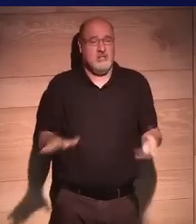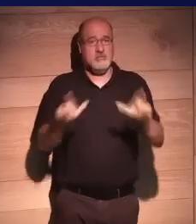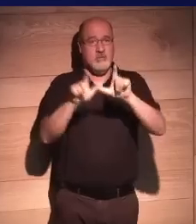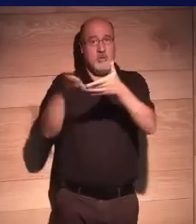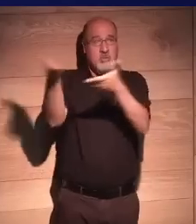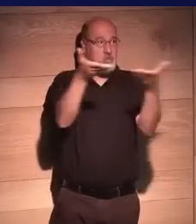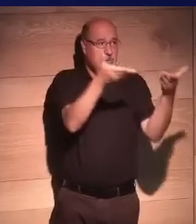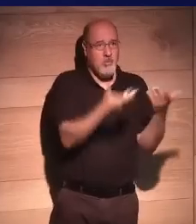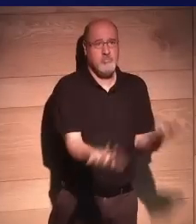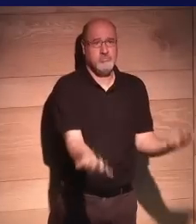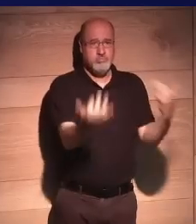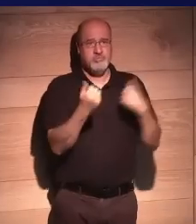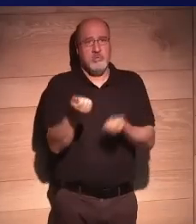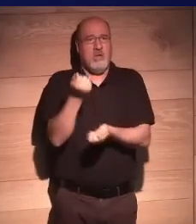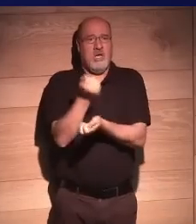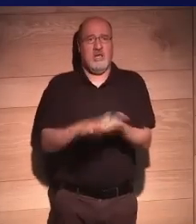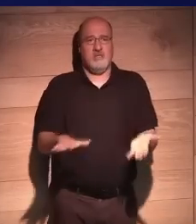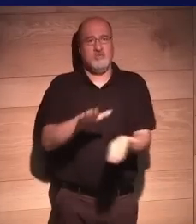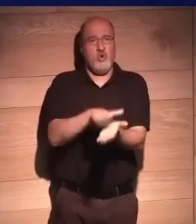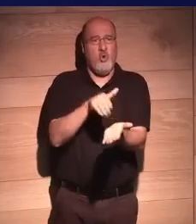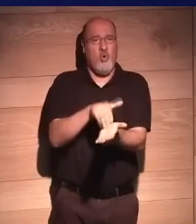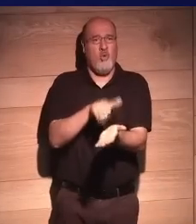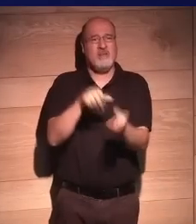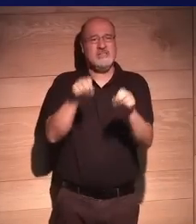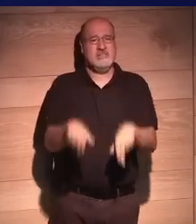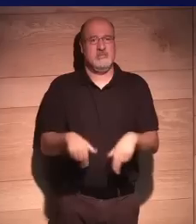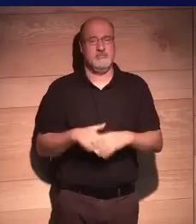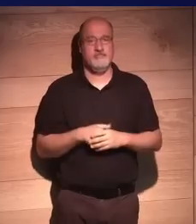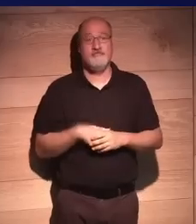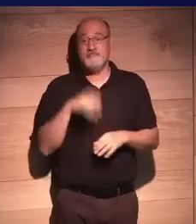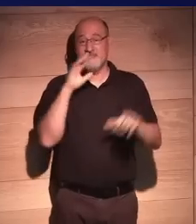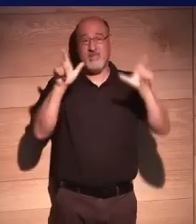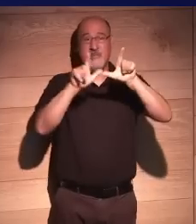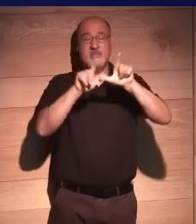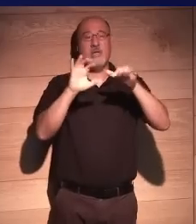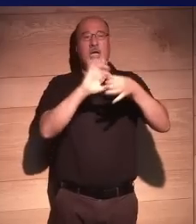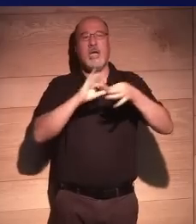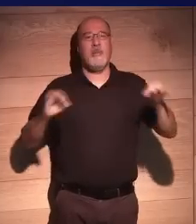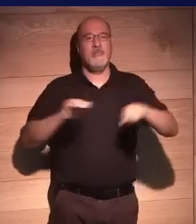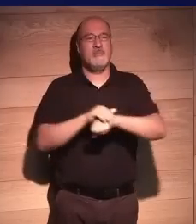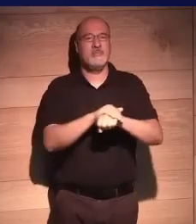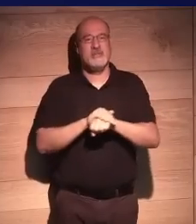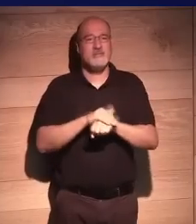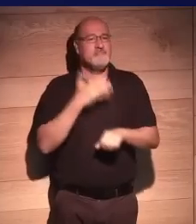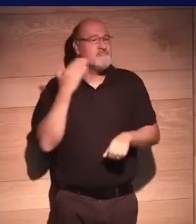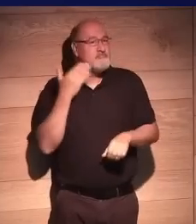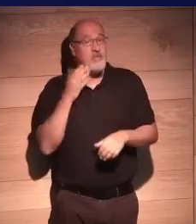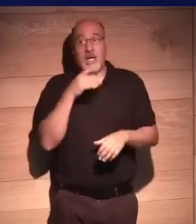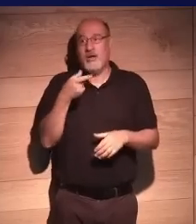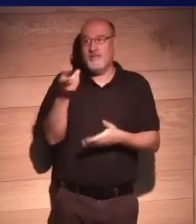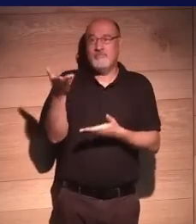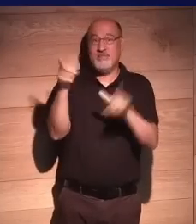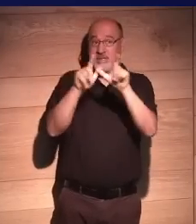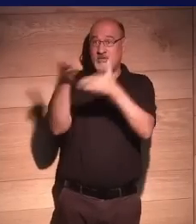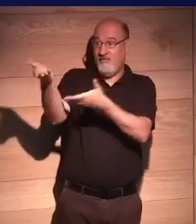televisión mucho más cercana, mucho más amigable en ese sentido, y claro, es que ahora concebir que alguien no